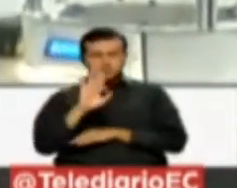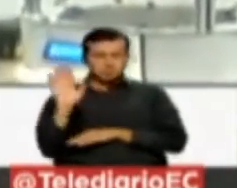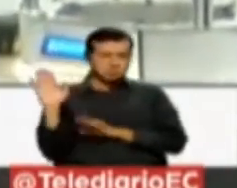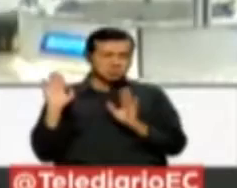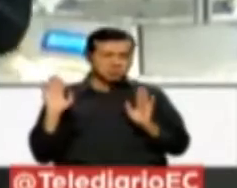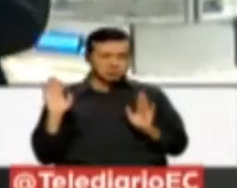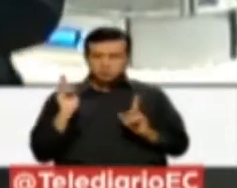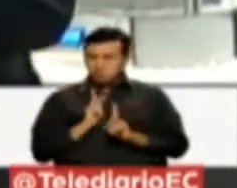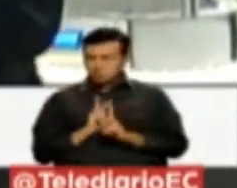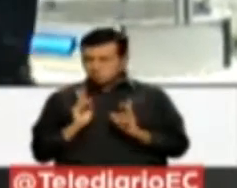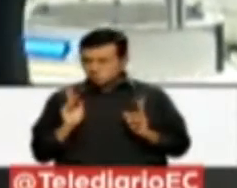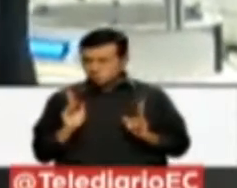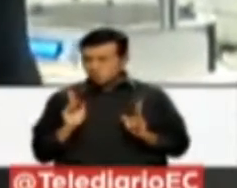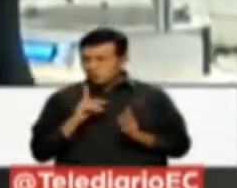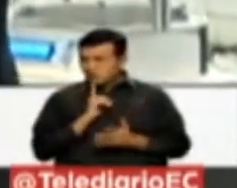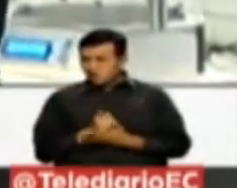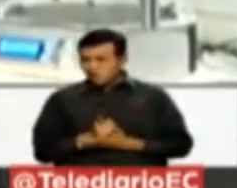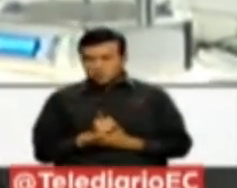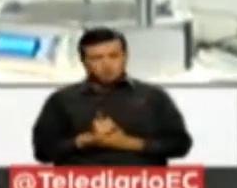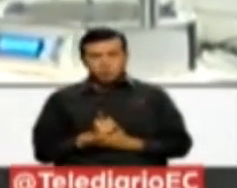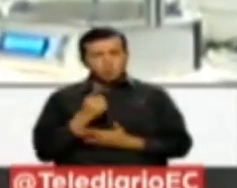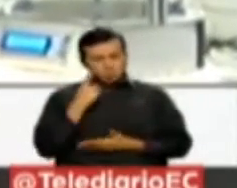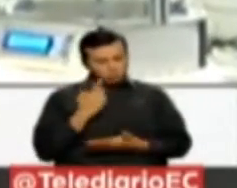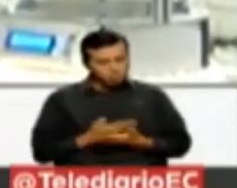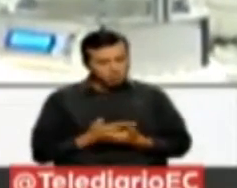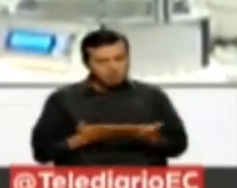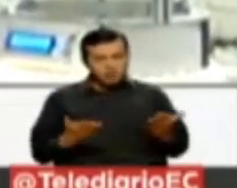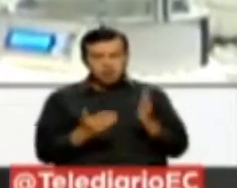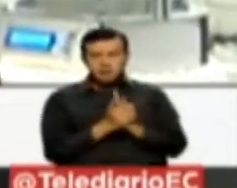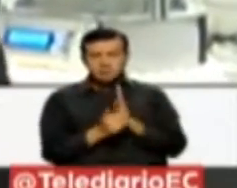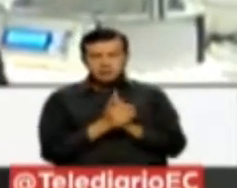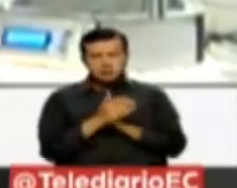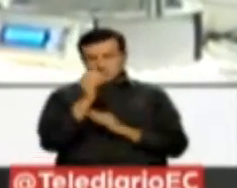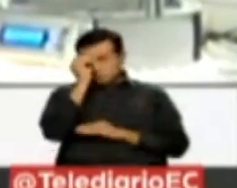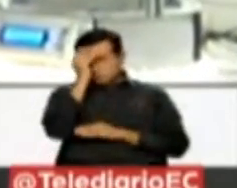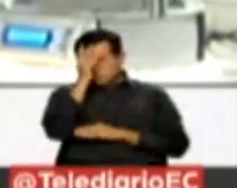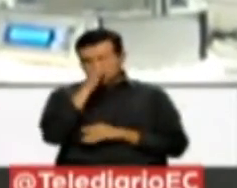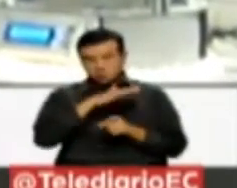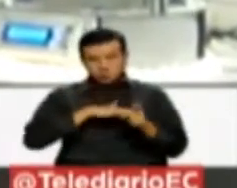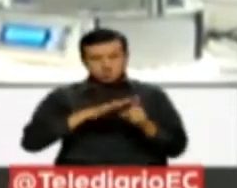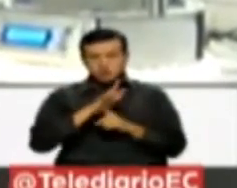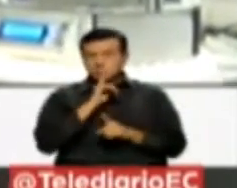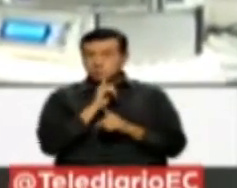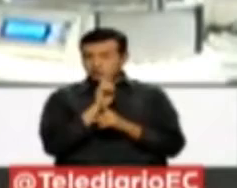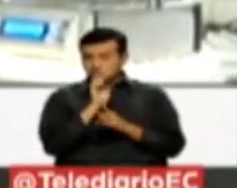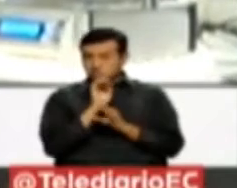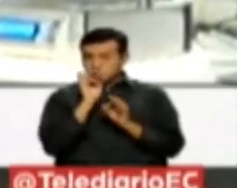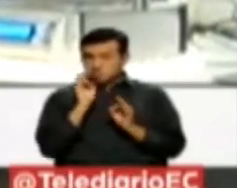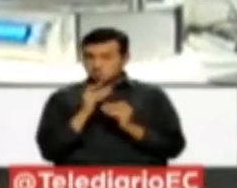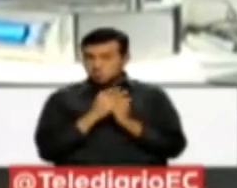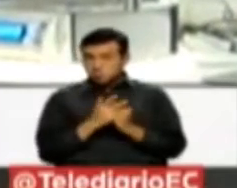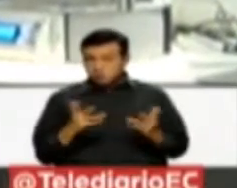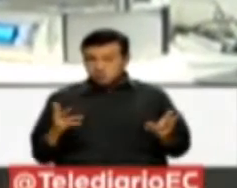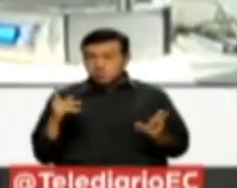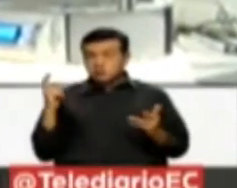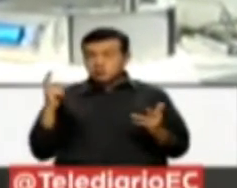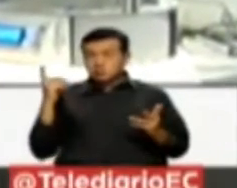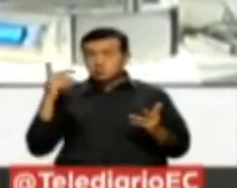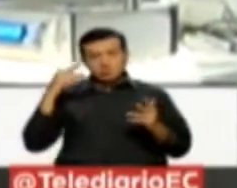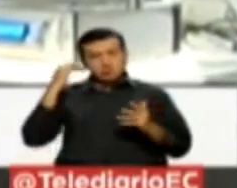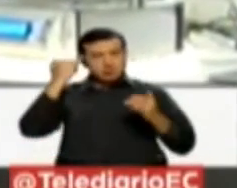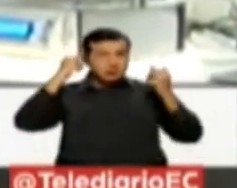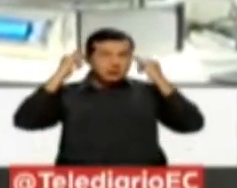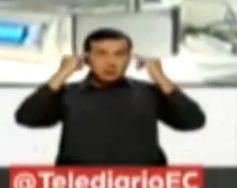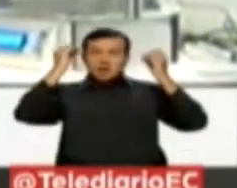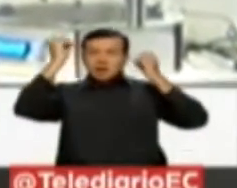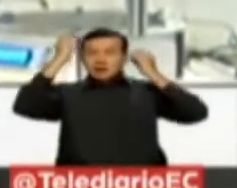productos con valor agregado. Esto no es así. Aquí se demuestra que el talento, el conocimiento se encuentra en el Ecuador. Hay que darle rienda suelta